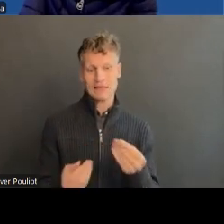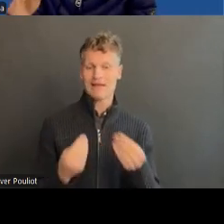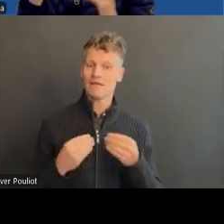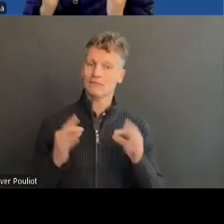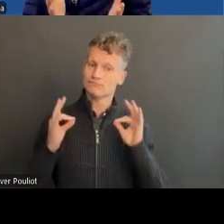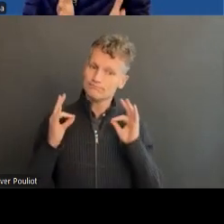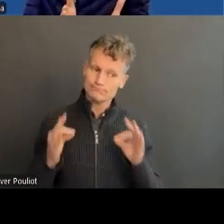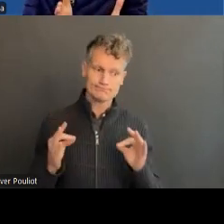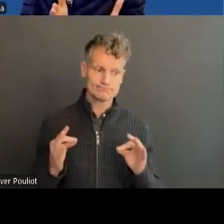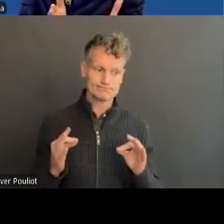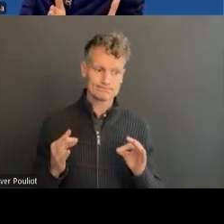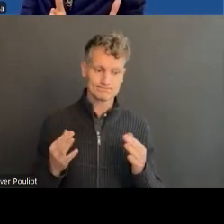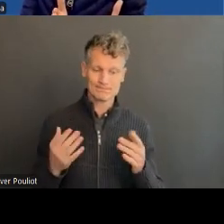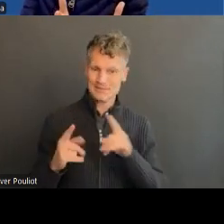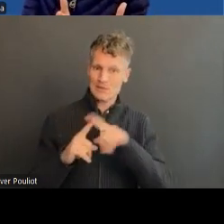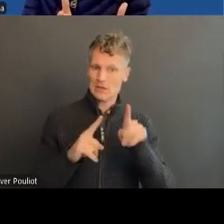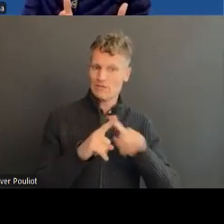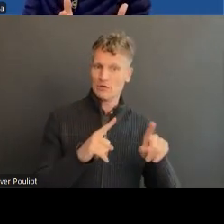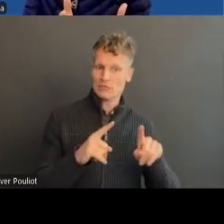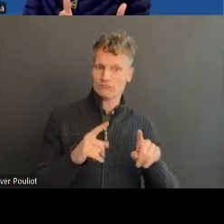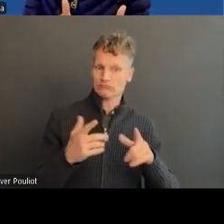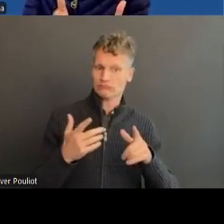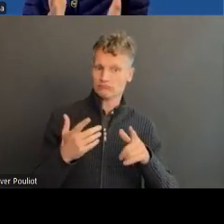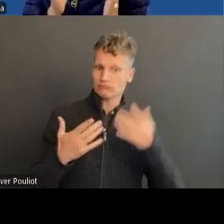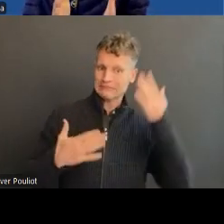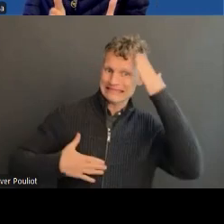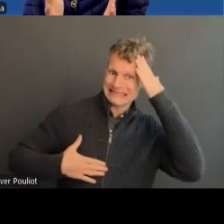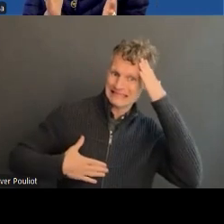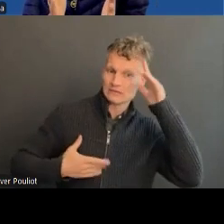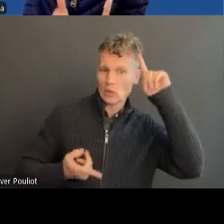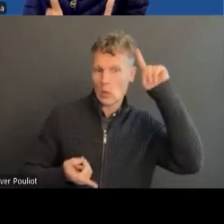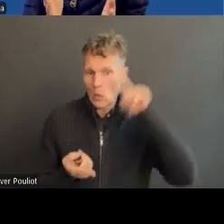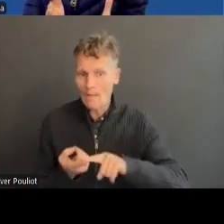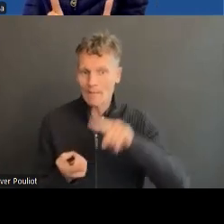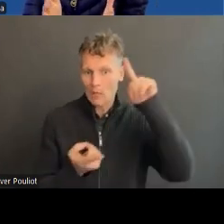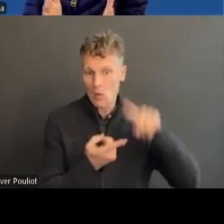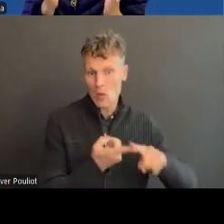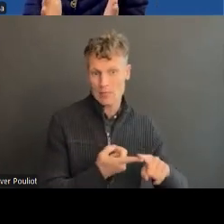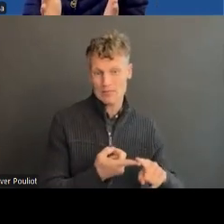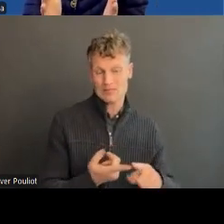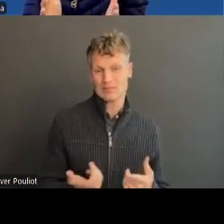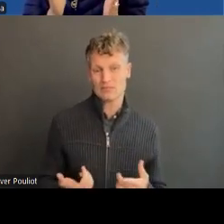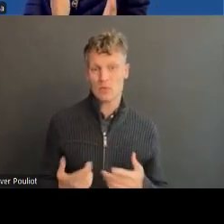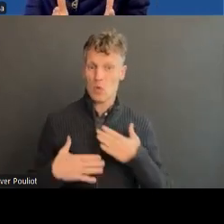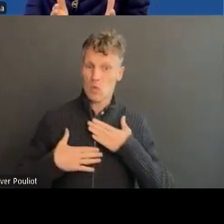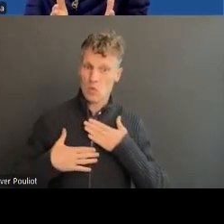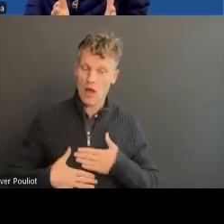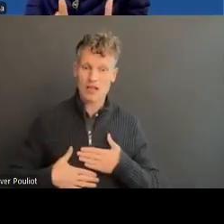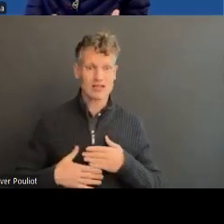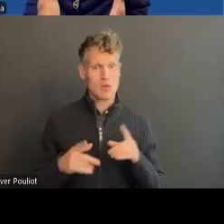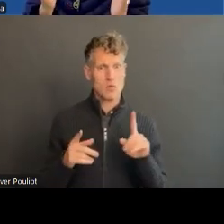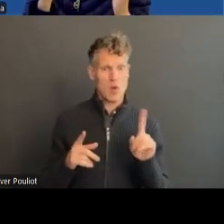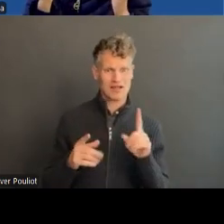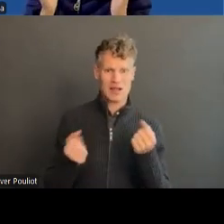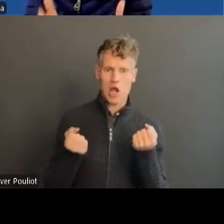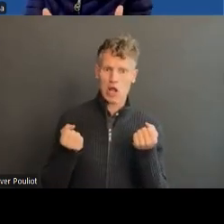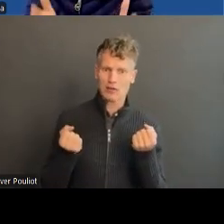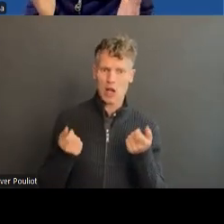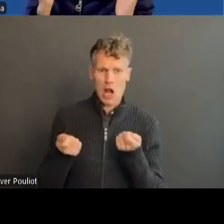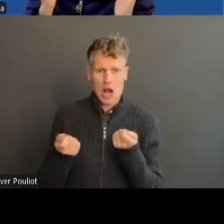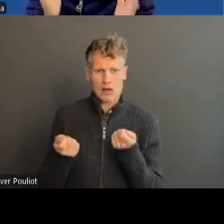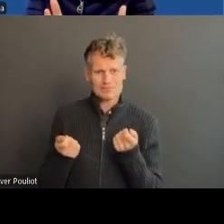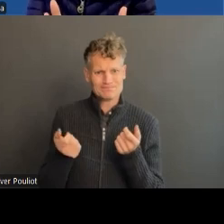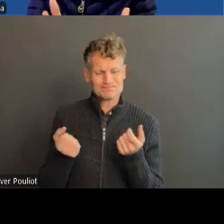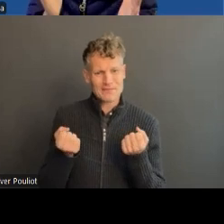queremos impactar estas enfermedades transmisibles. Queremos también trabajar en